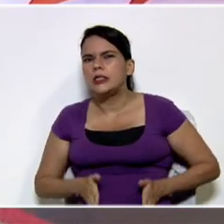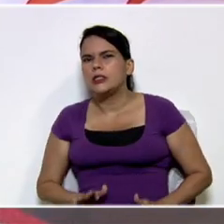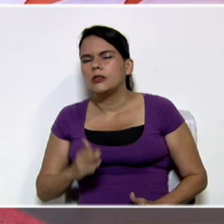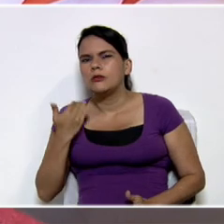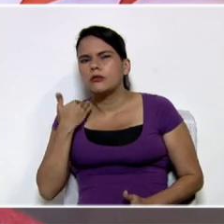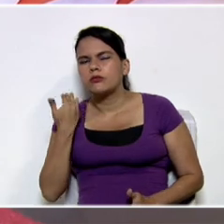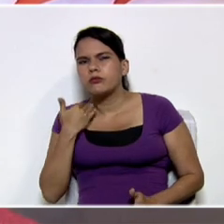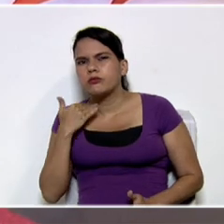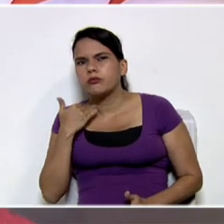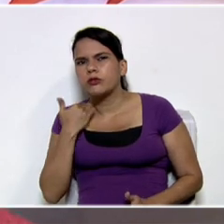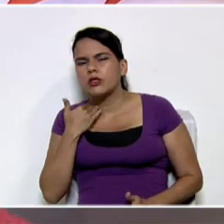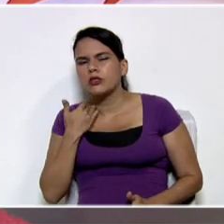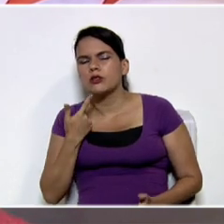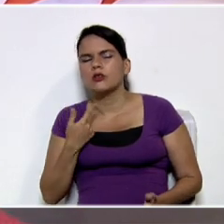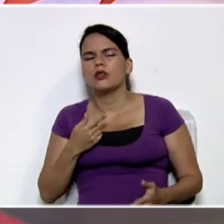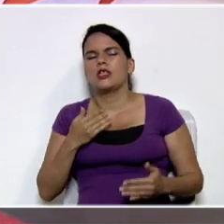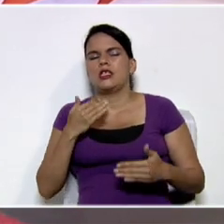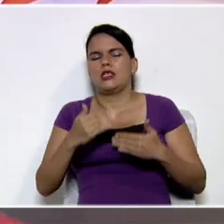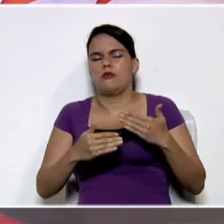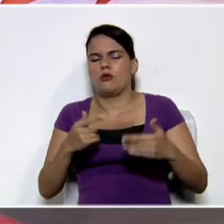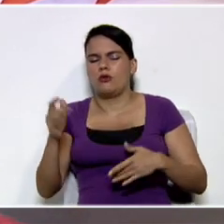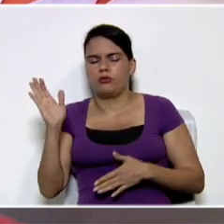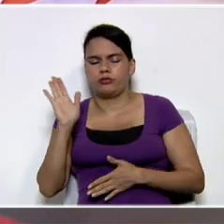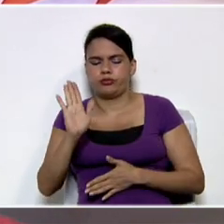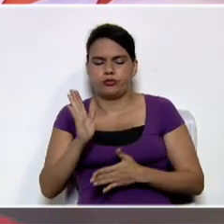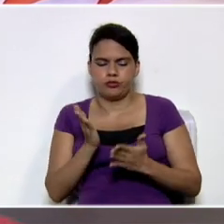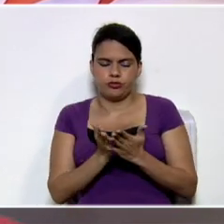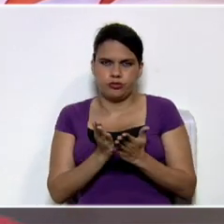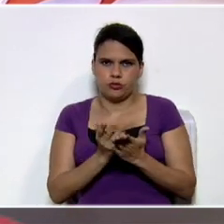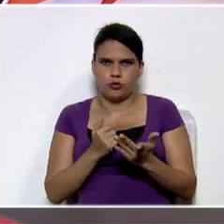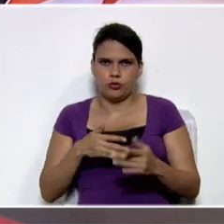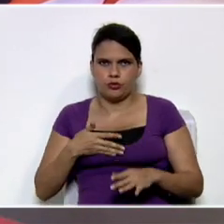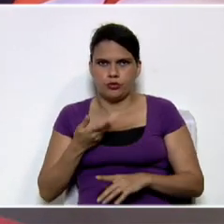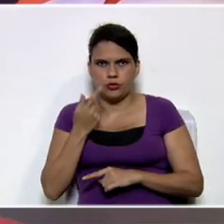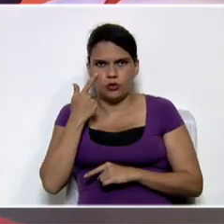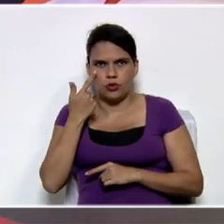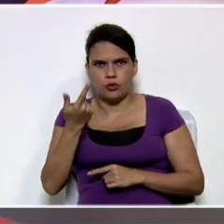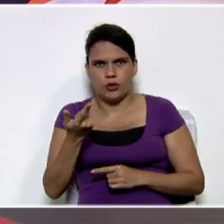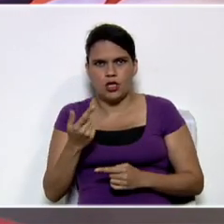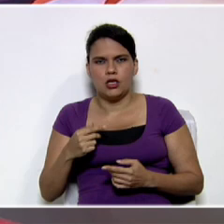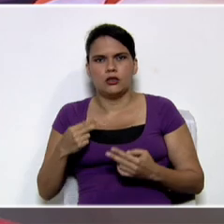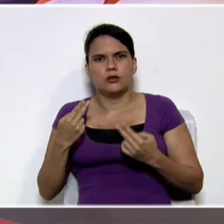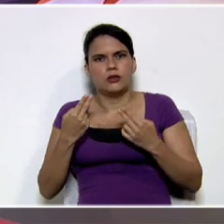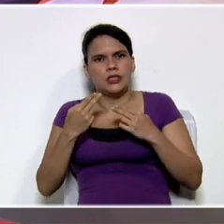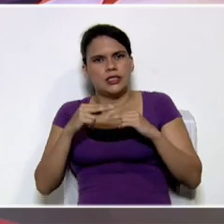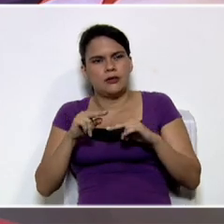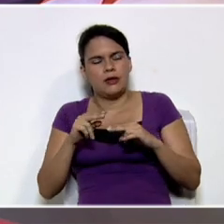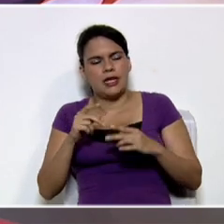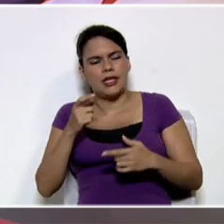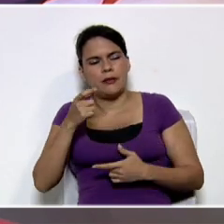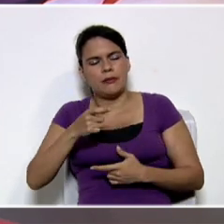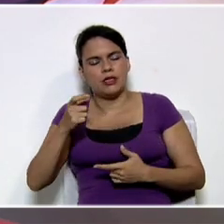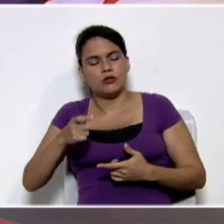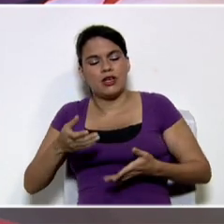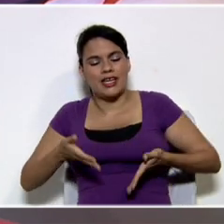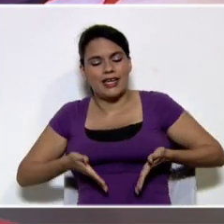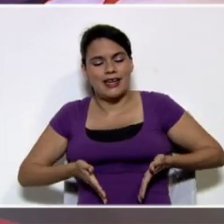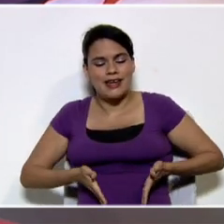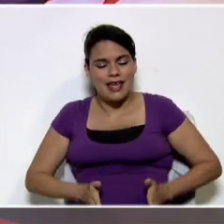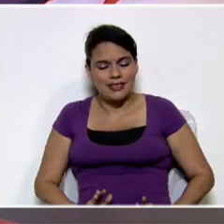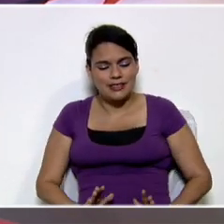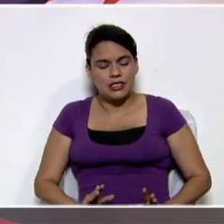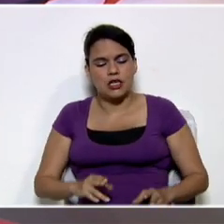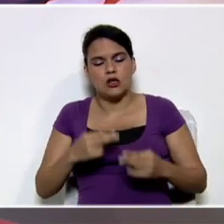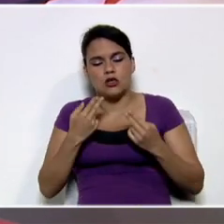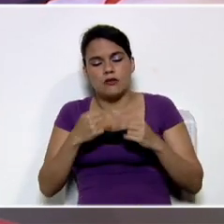tiempo que hemos venido estudiando, nos hemos podido dar cuenta de la cantidad de personas que nacen y la cantidad de personas que fallecen en un